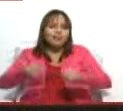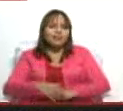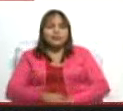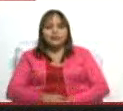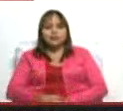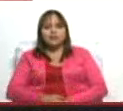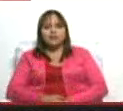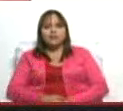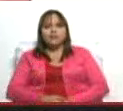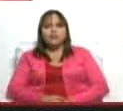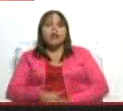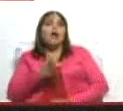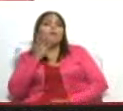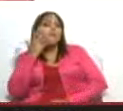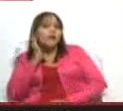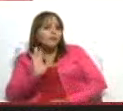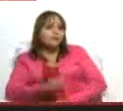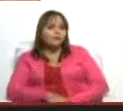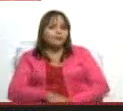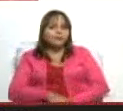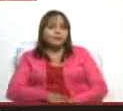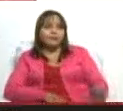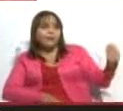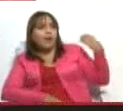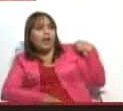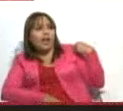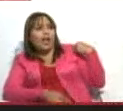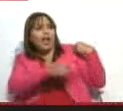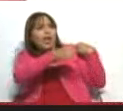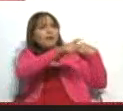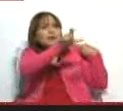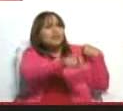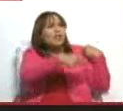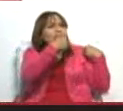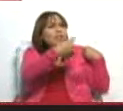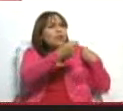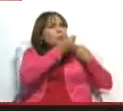escucha que tal persona en el mundo dio una declaración,